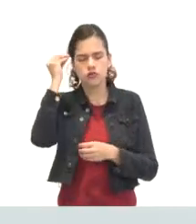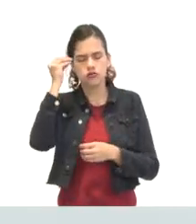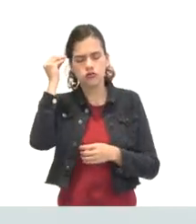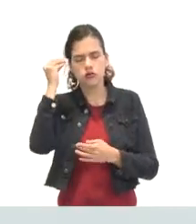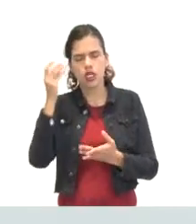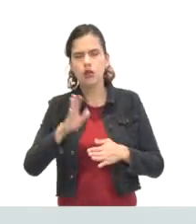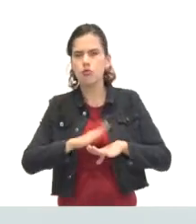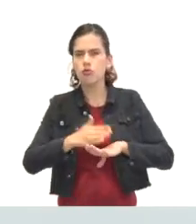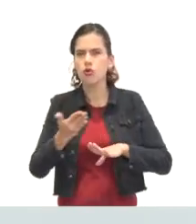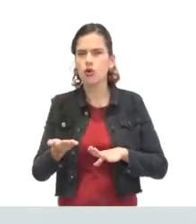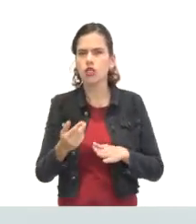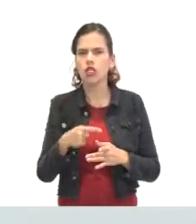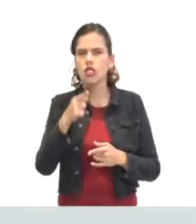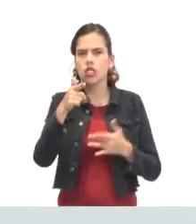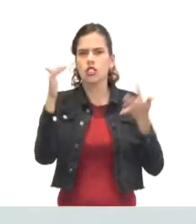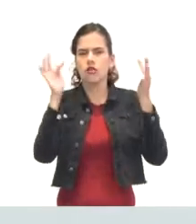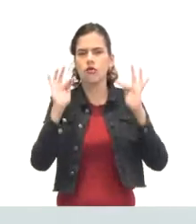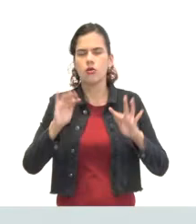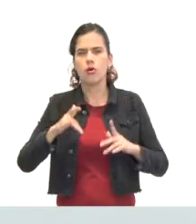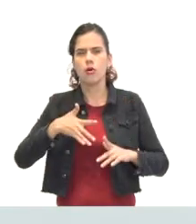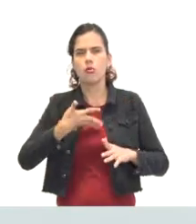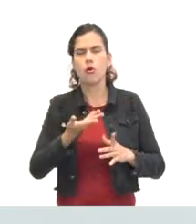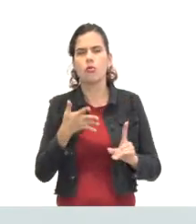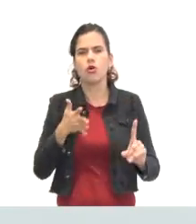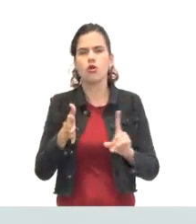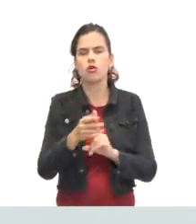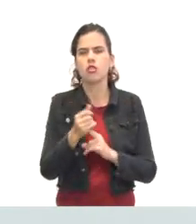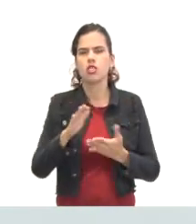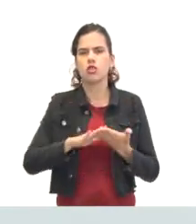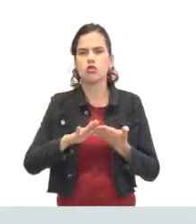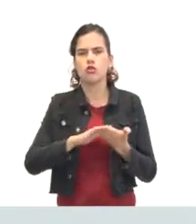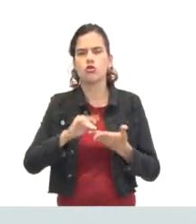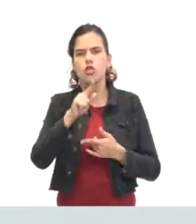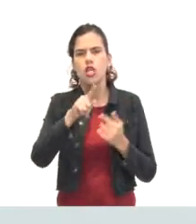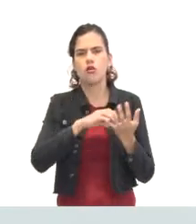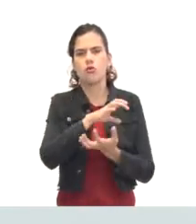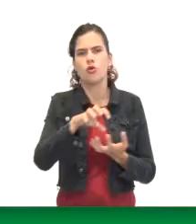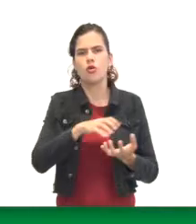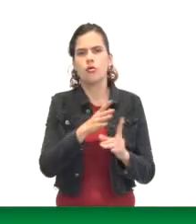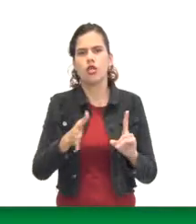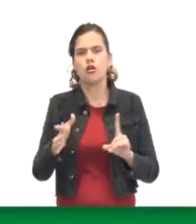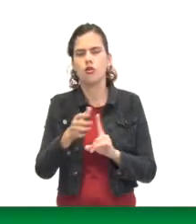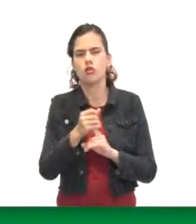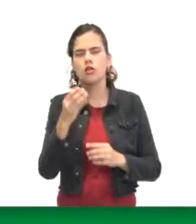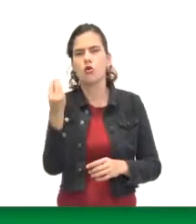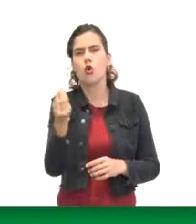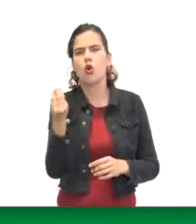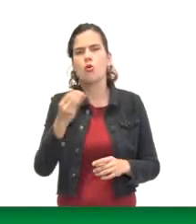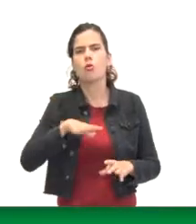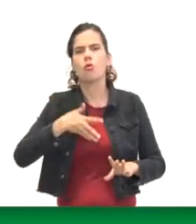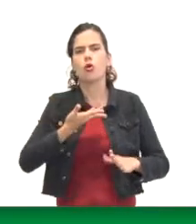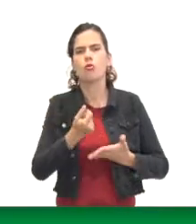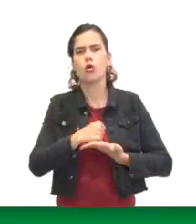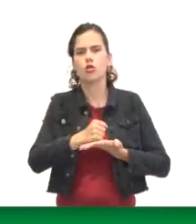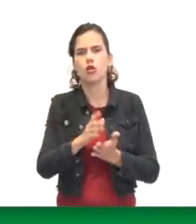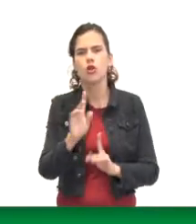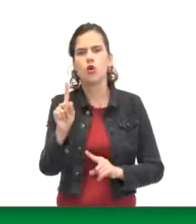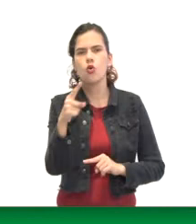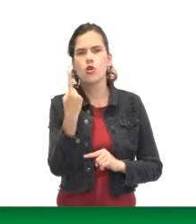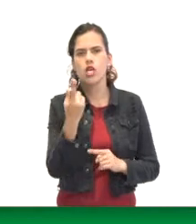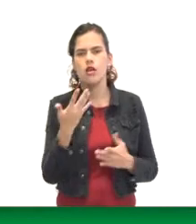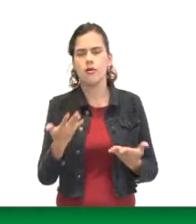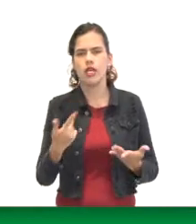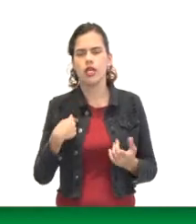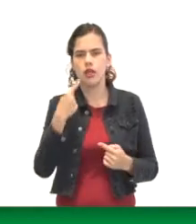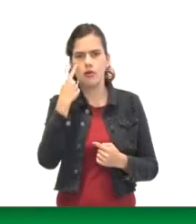causas, porque de esa manera vamos a poder conseguir soluciones al problema que encontramos. ¿Cómo podemos ayudarlo? Una vez que